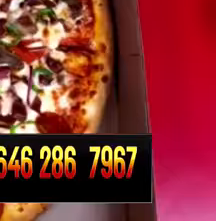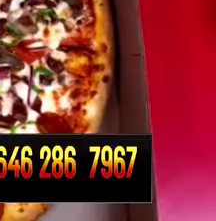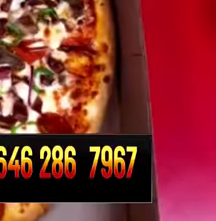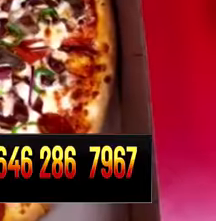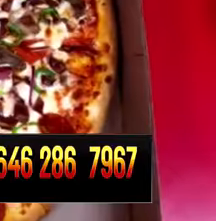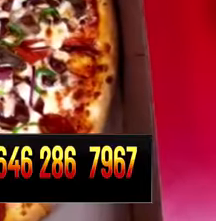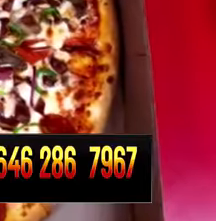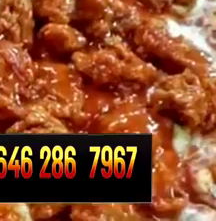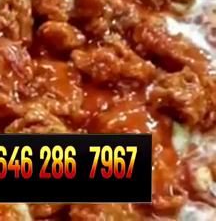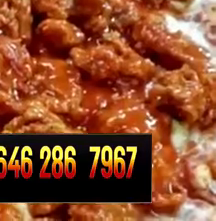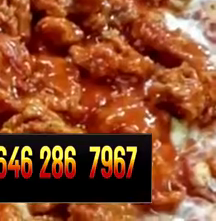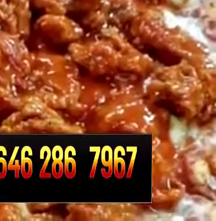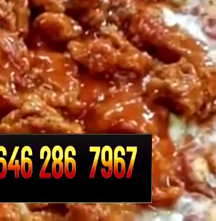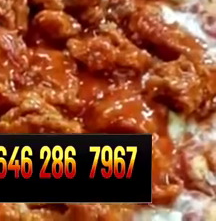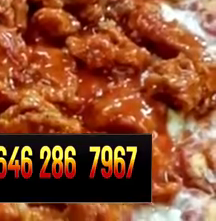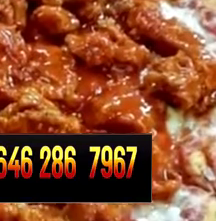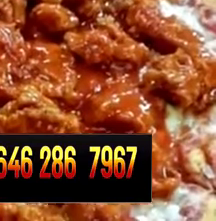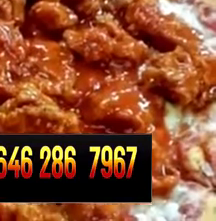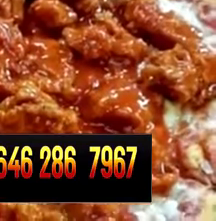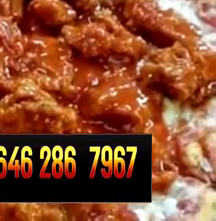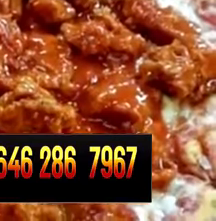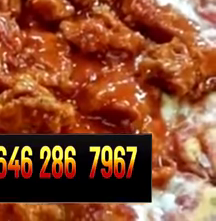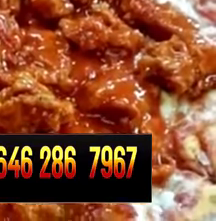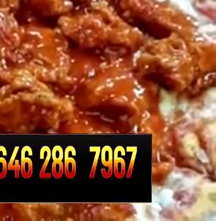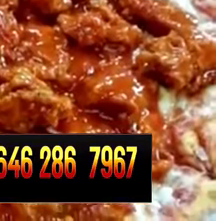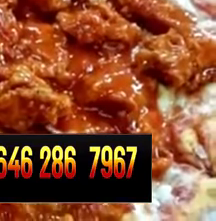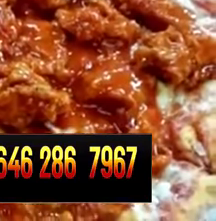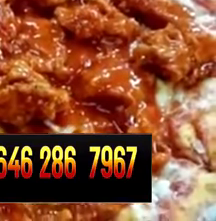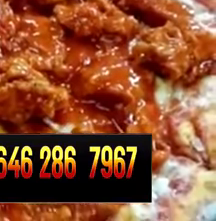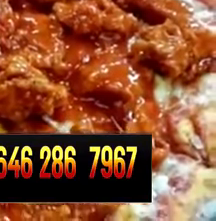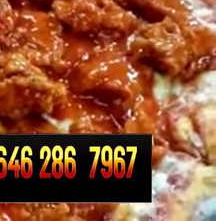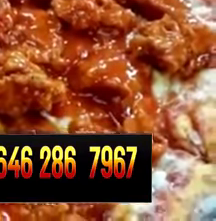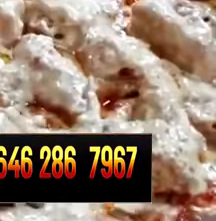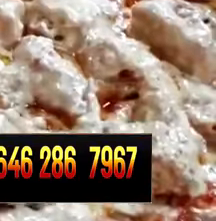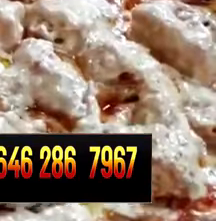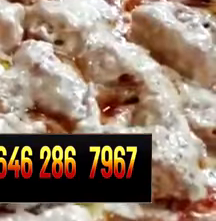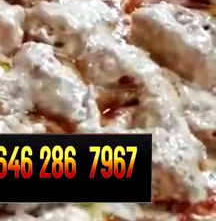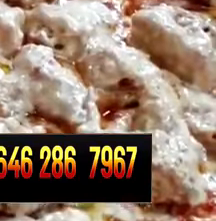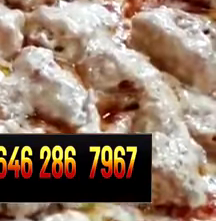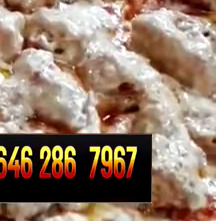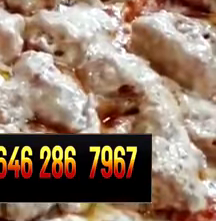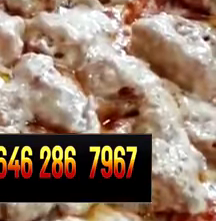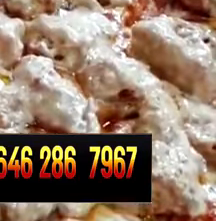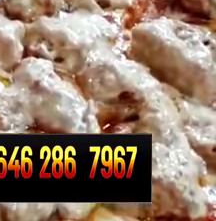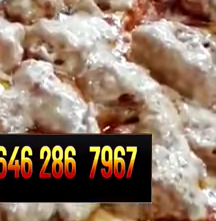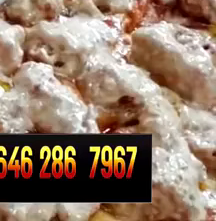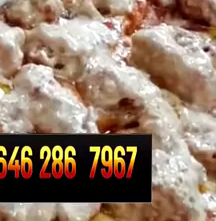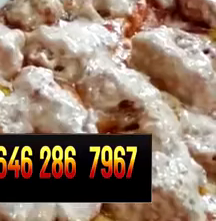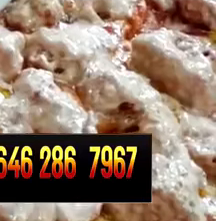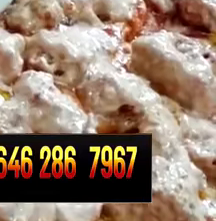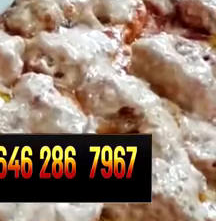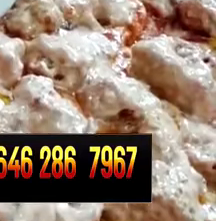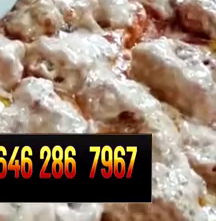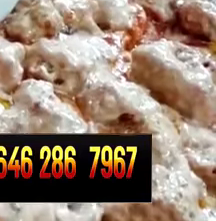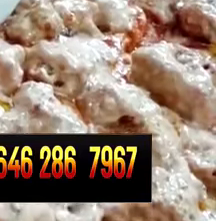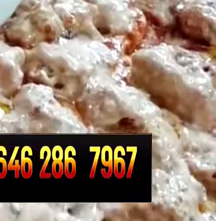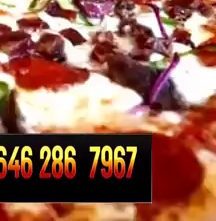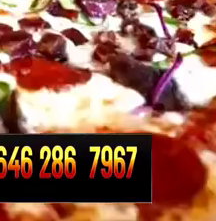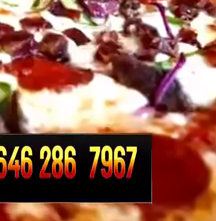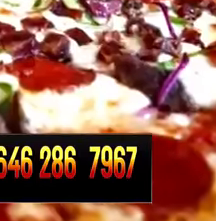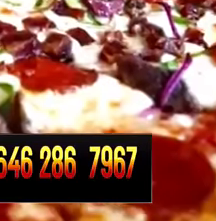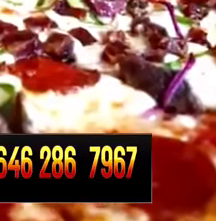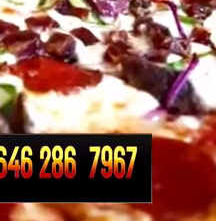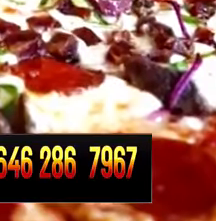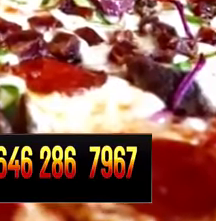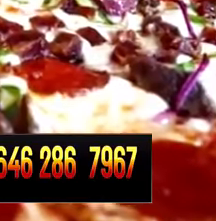salsas a escoger, boneless o papas locas. Válido los días martes, miércoles y viernes. En la compra de una